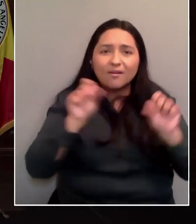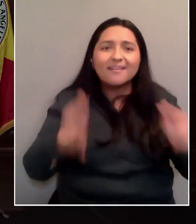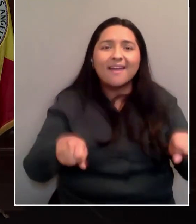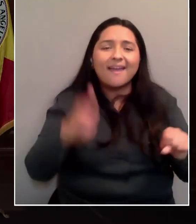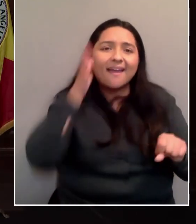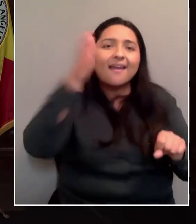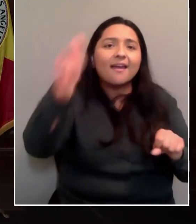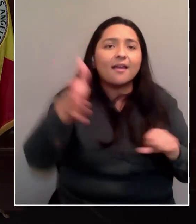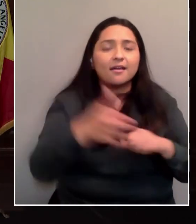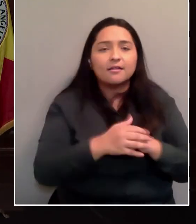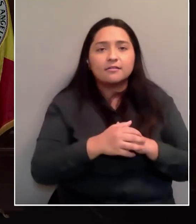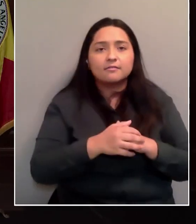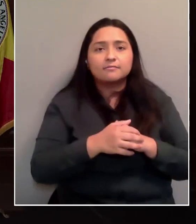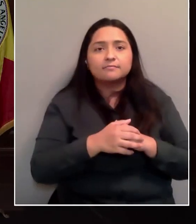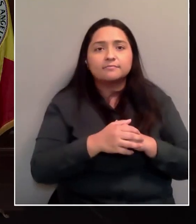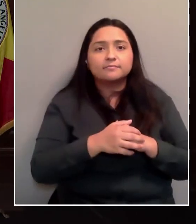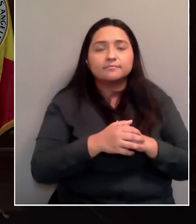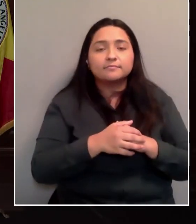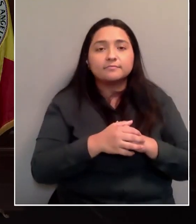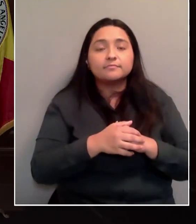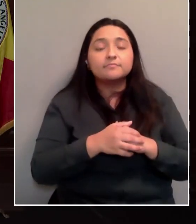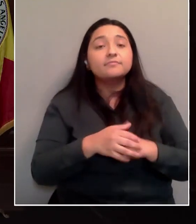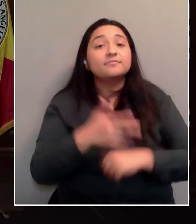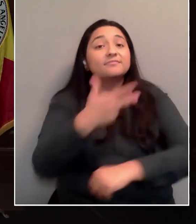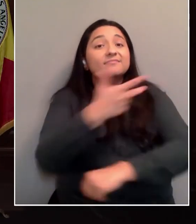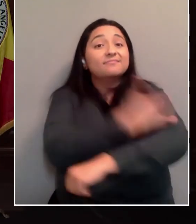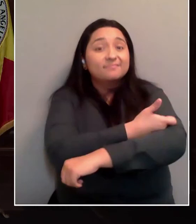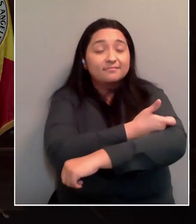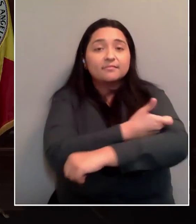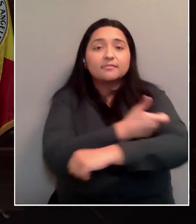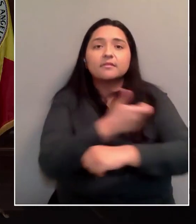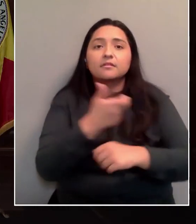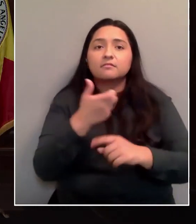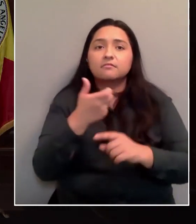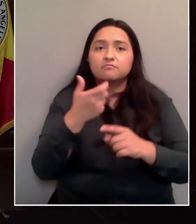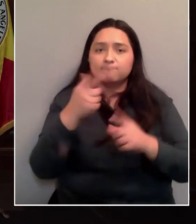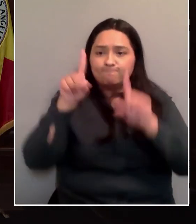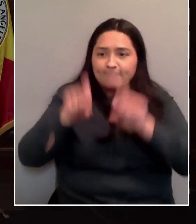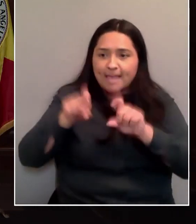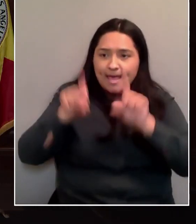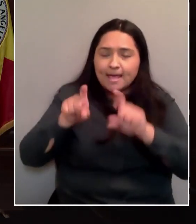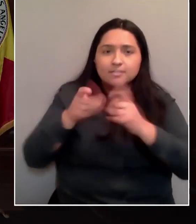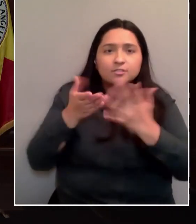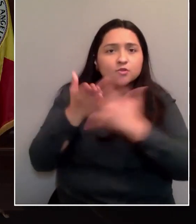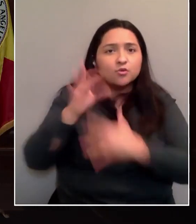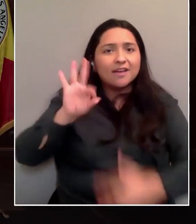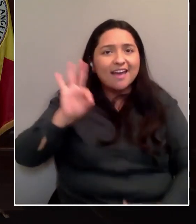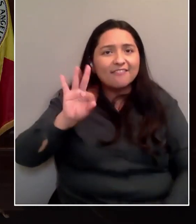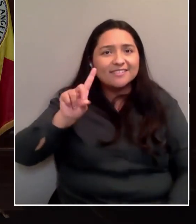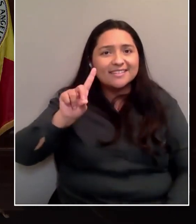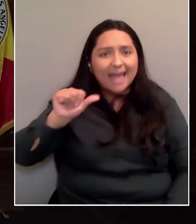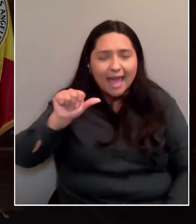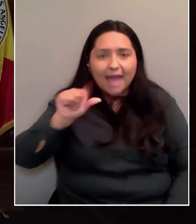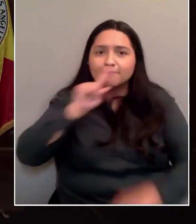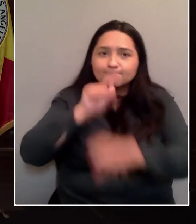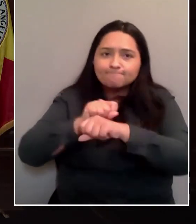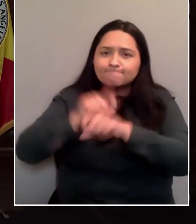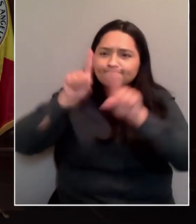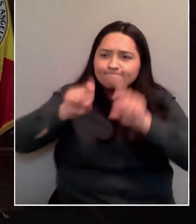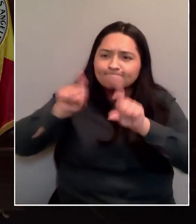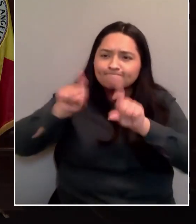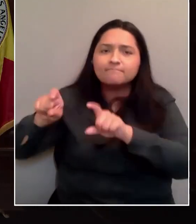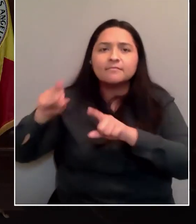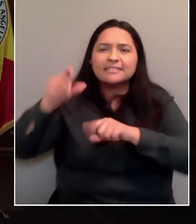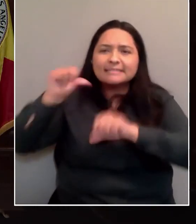por expertos en un proceso transparente. La FDA y una junta de expertos en la seguridad